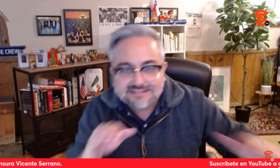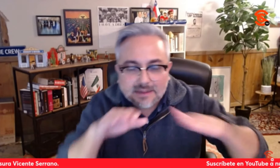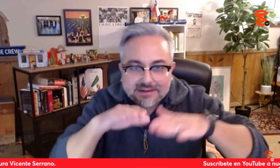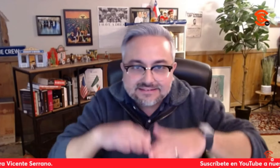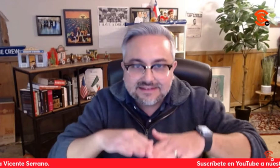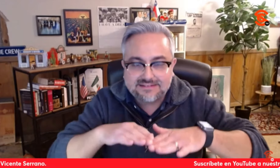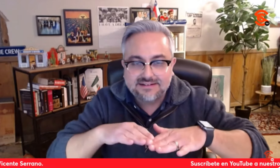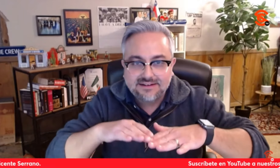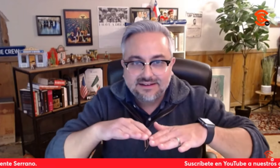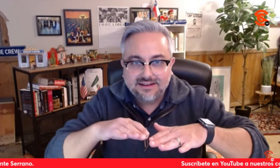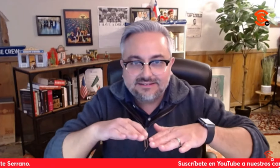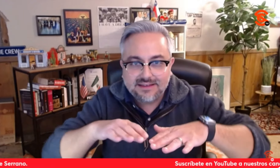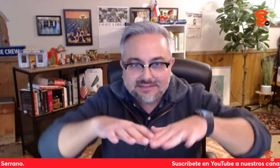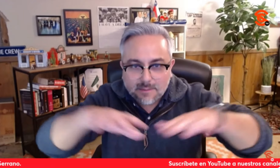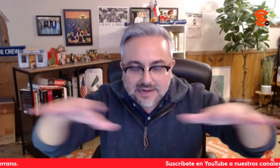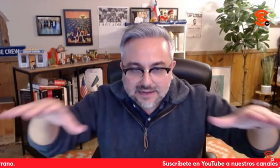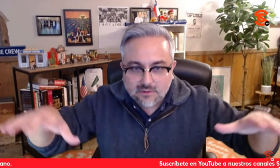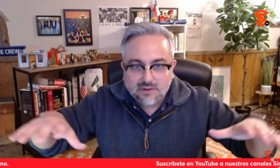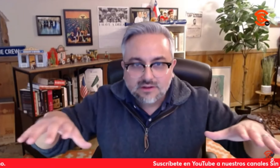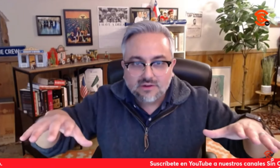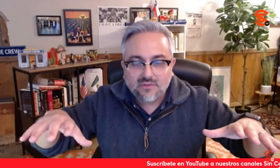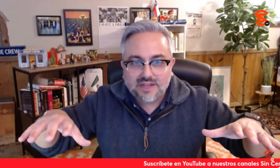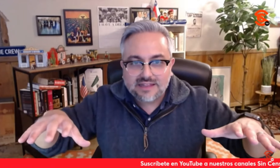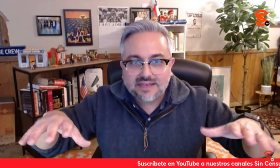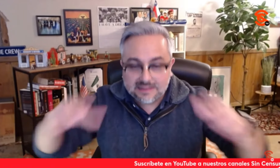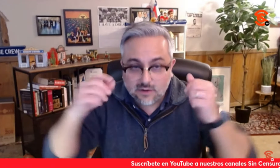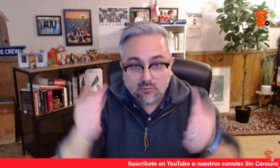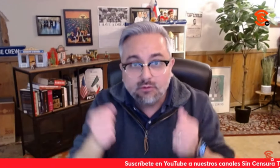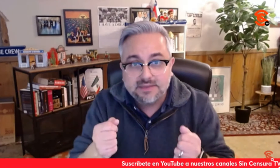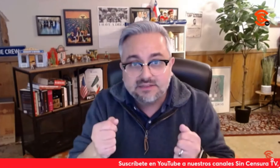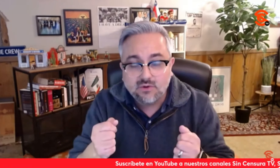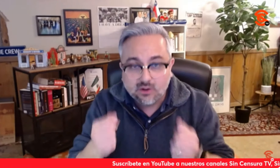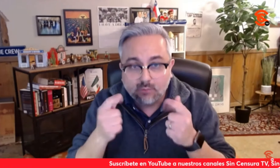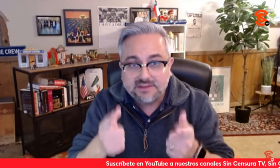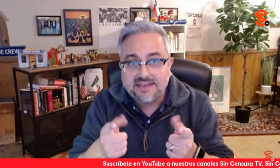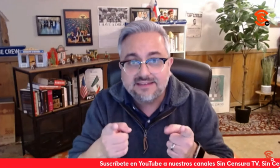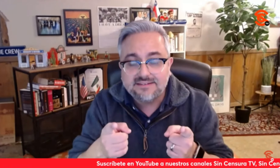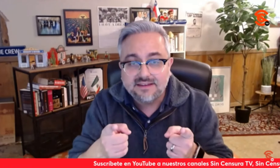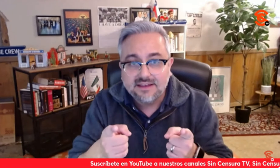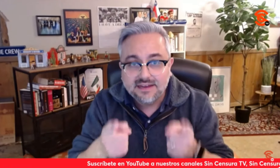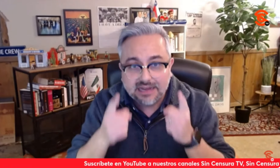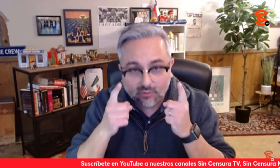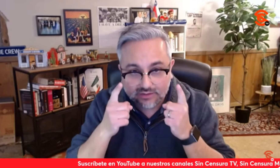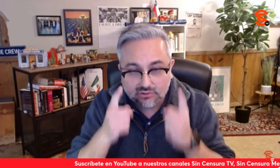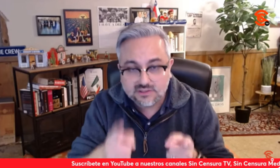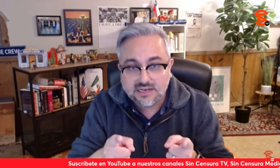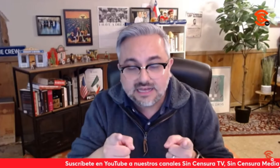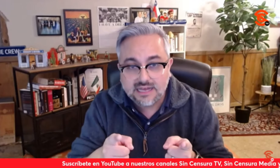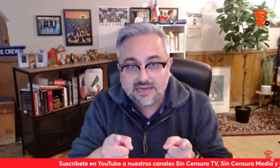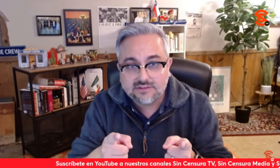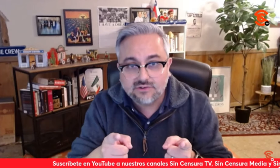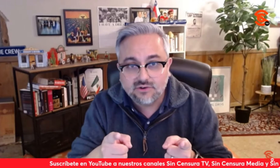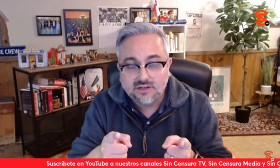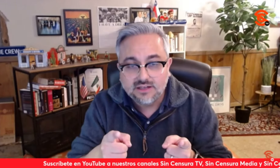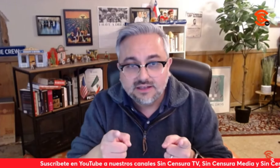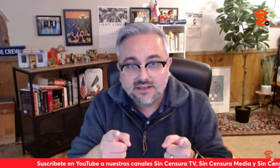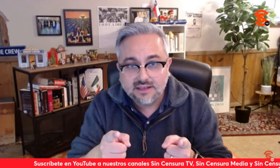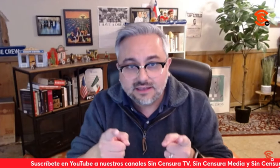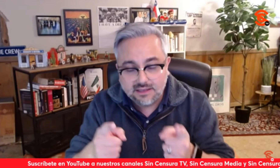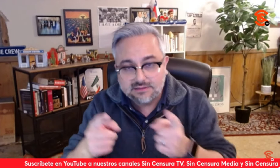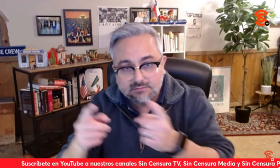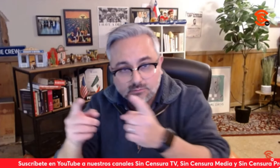es establecer ese tablero con tal de que en algún momento el golpe sea ese, la anulación de la